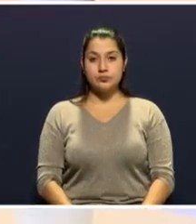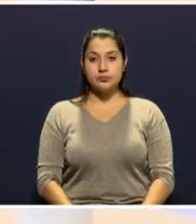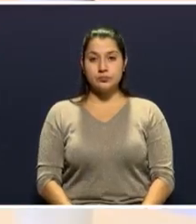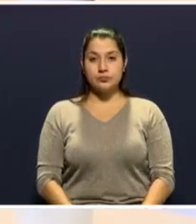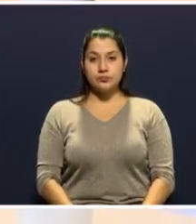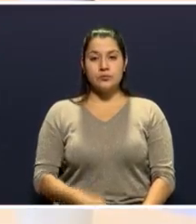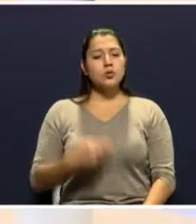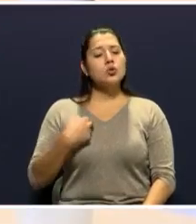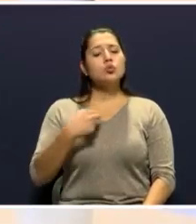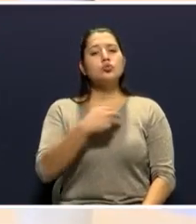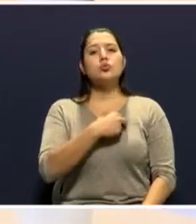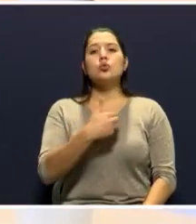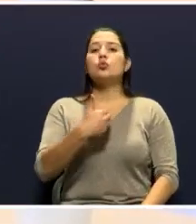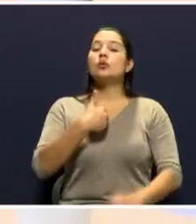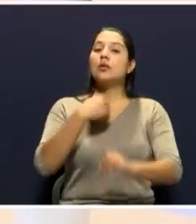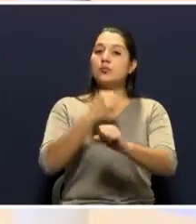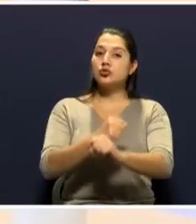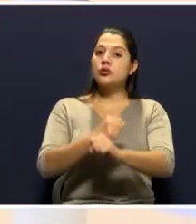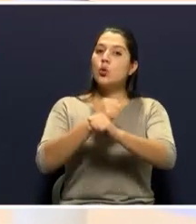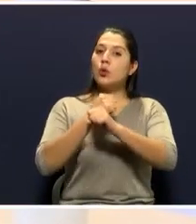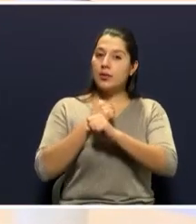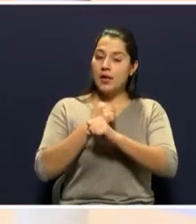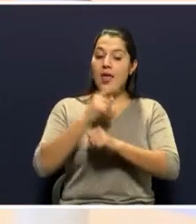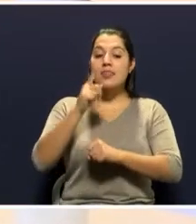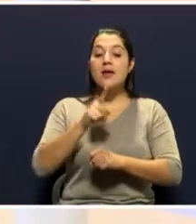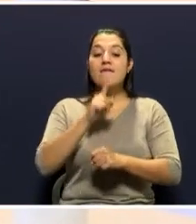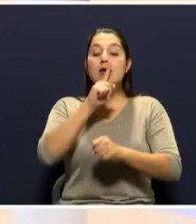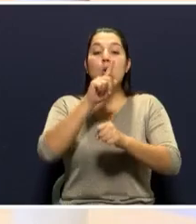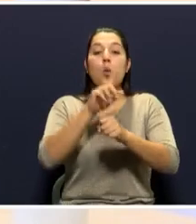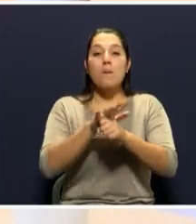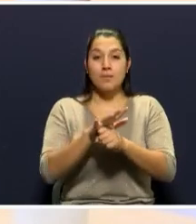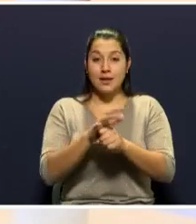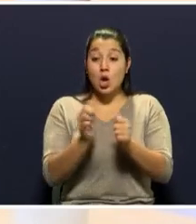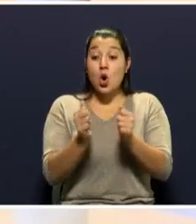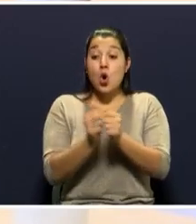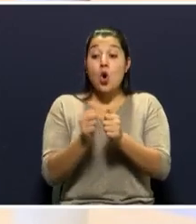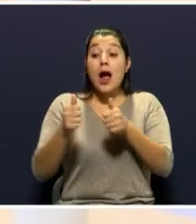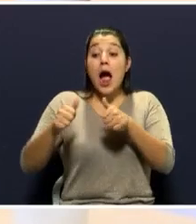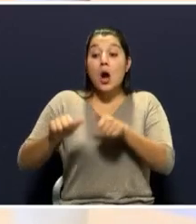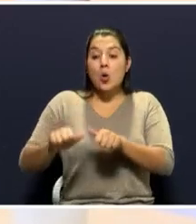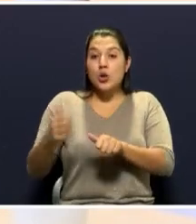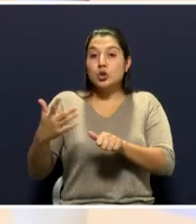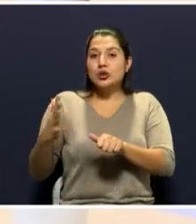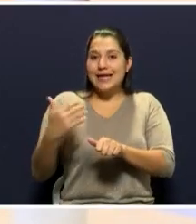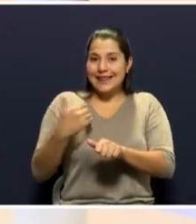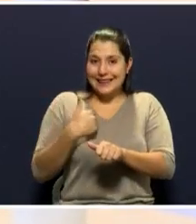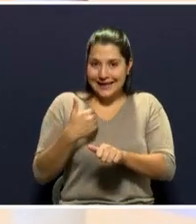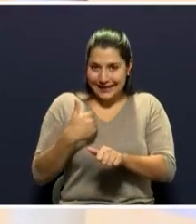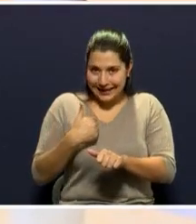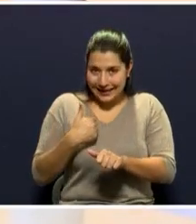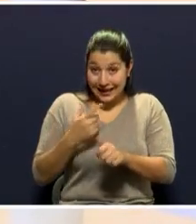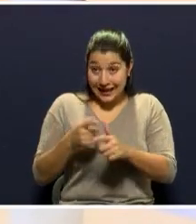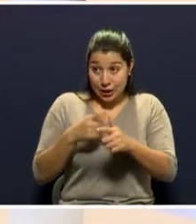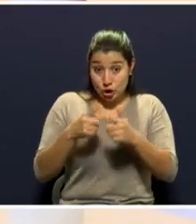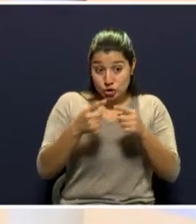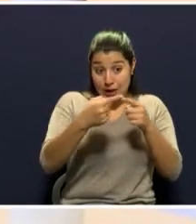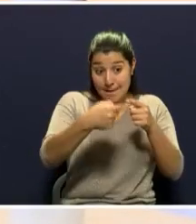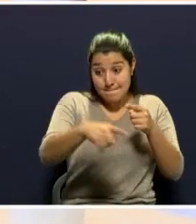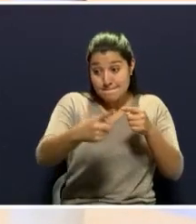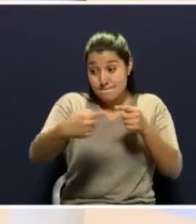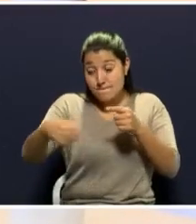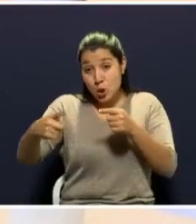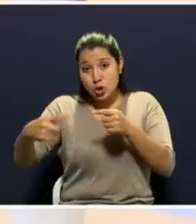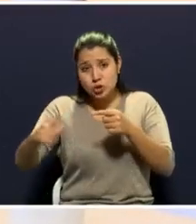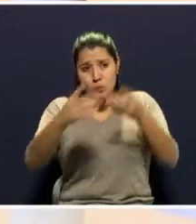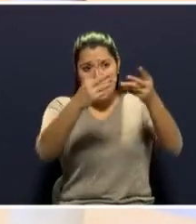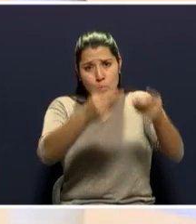Tenemos toda la certeza de que se va a cumplir con el compromiso que existía de dirigir fondos en los próximos presupuestos extraordinarios que van a estar